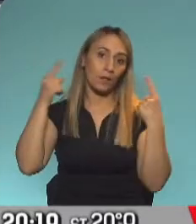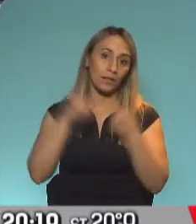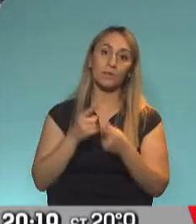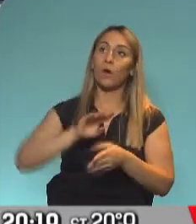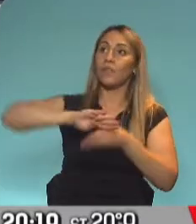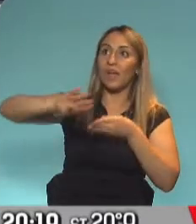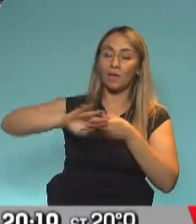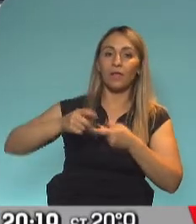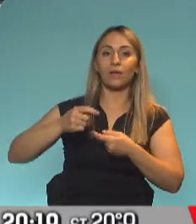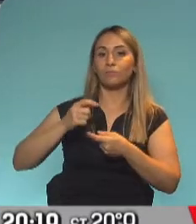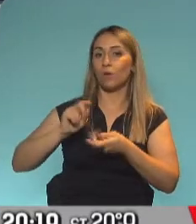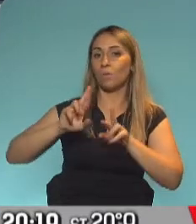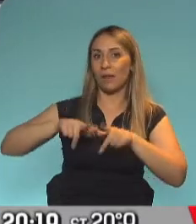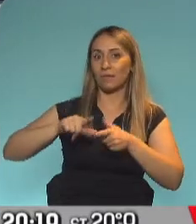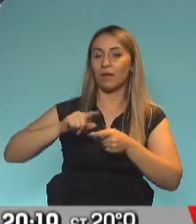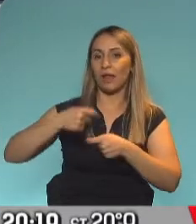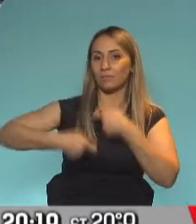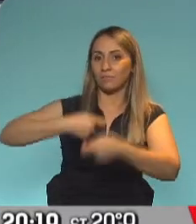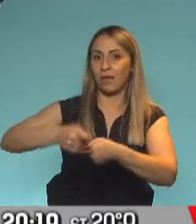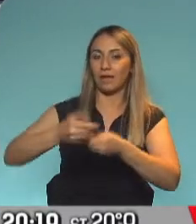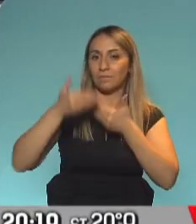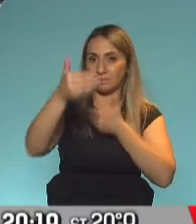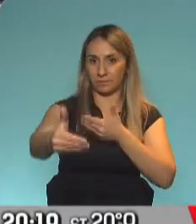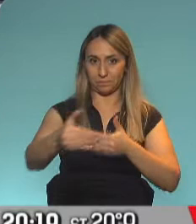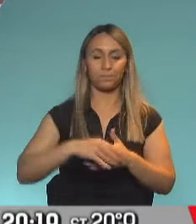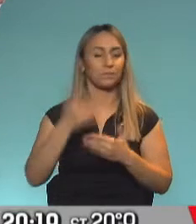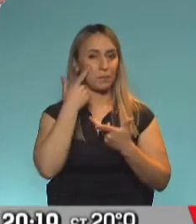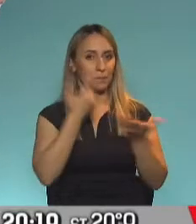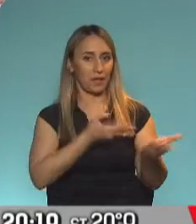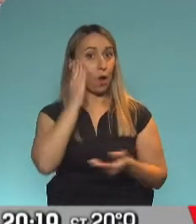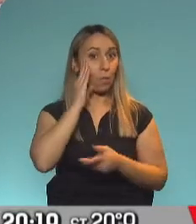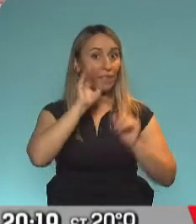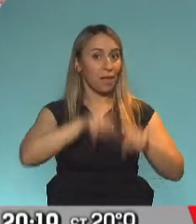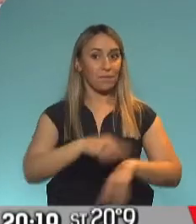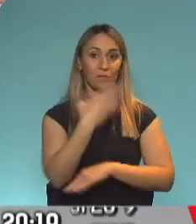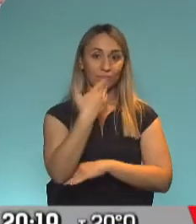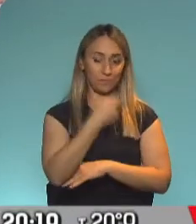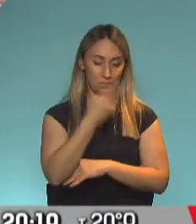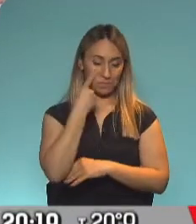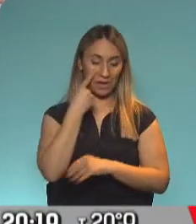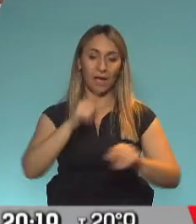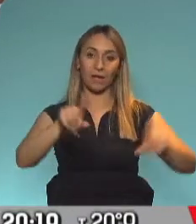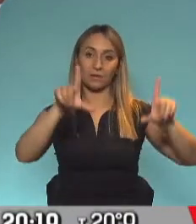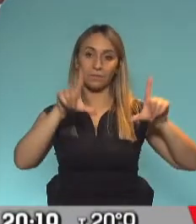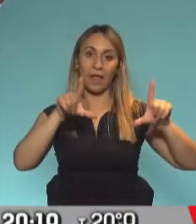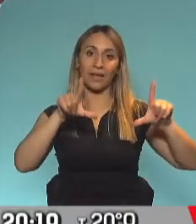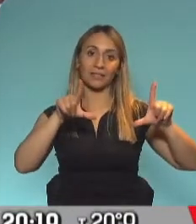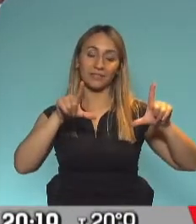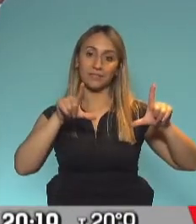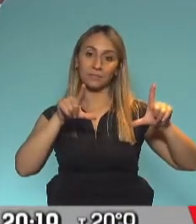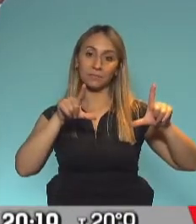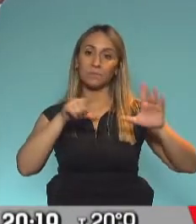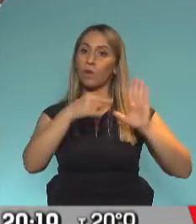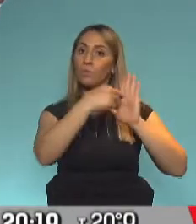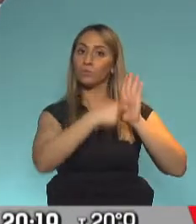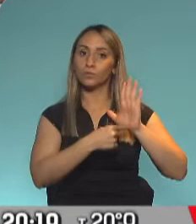no. Mientras tanto, Guzmán, como te decía, habló y dijo esto. Mira, te vamos a mostrar mejor en placas textuales que estuvo mencionando